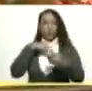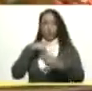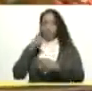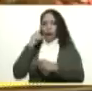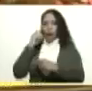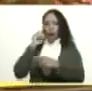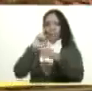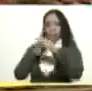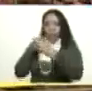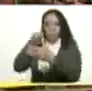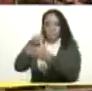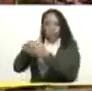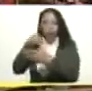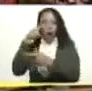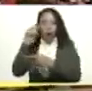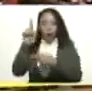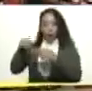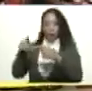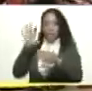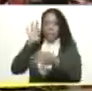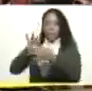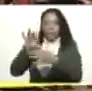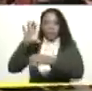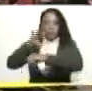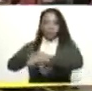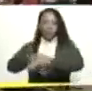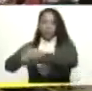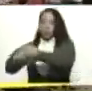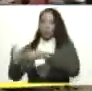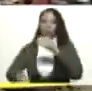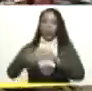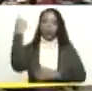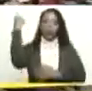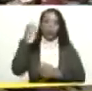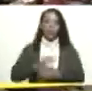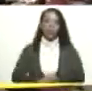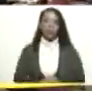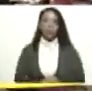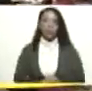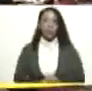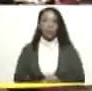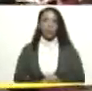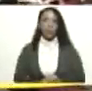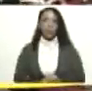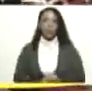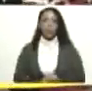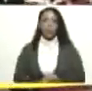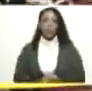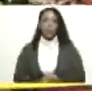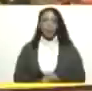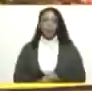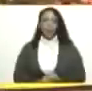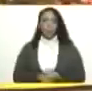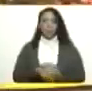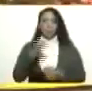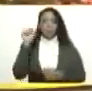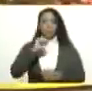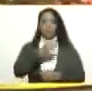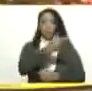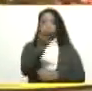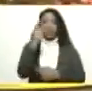sus mecanismos, y vamos nosotros, así ustedes lo van a